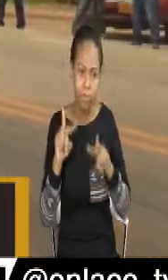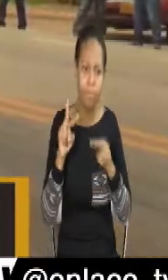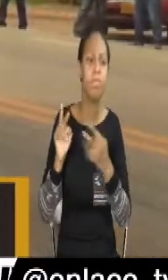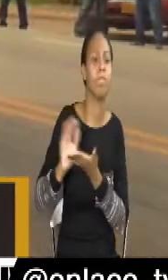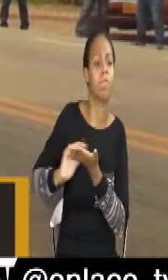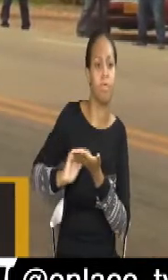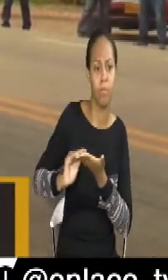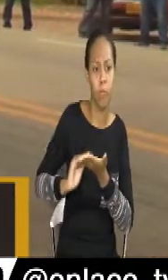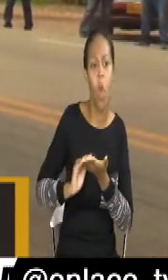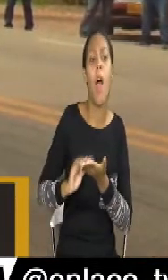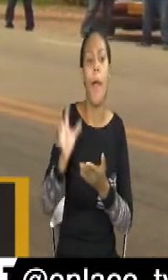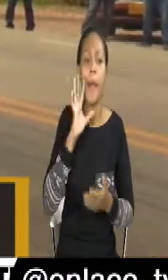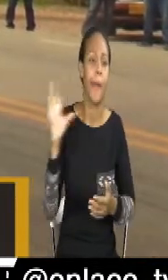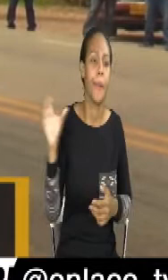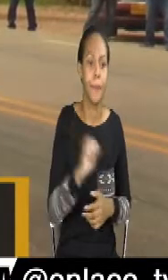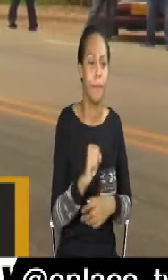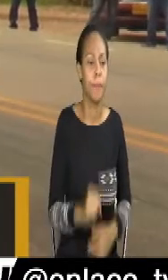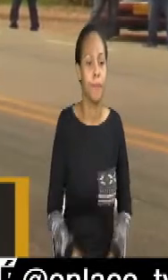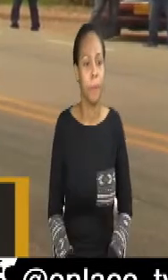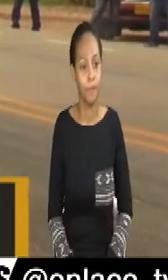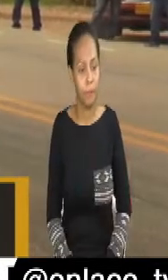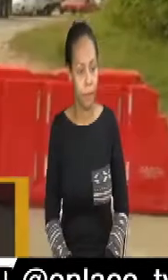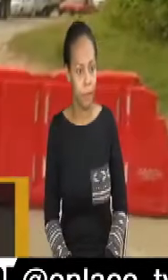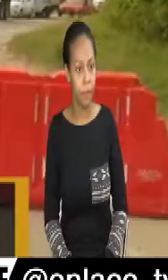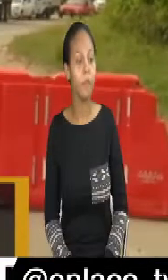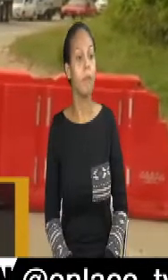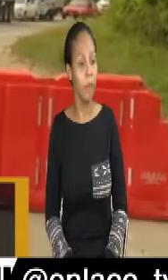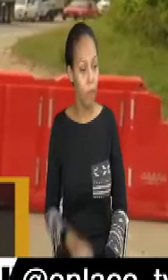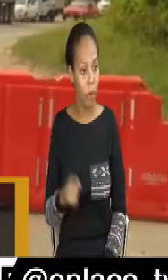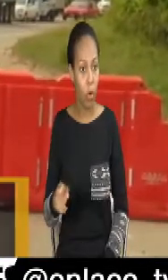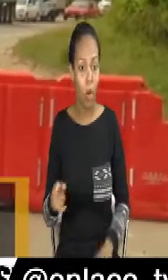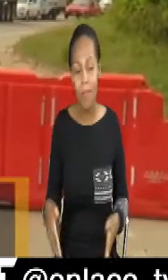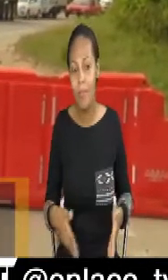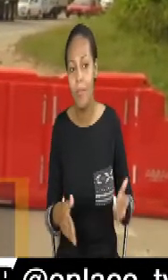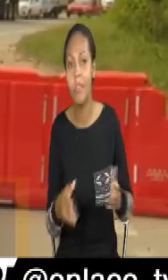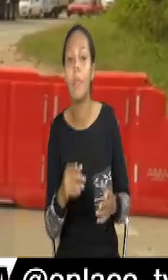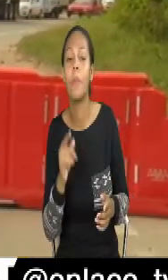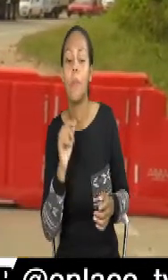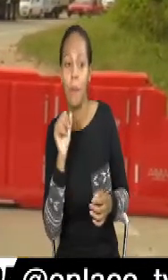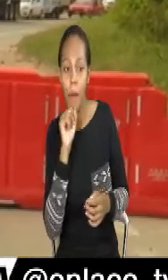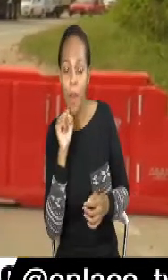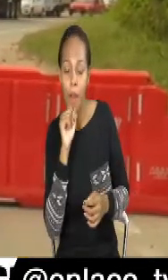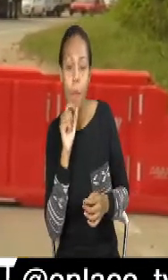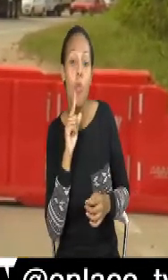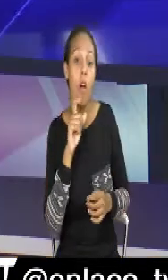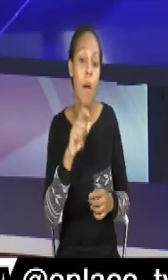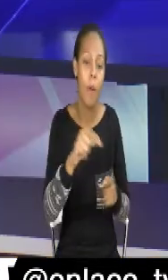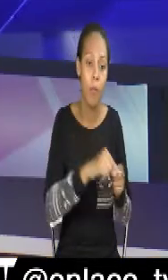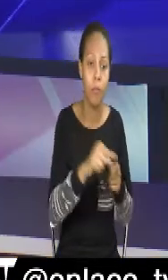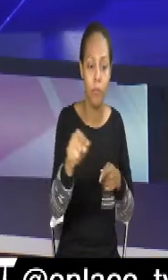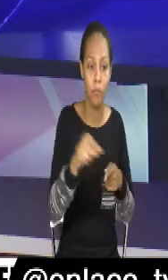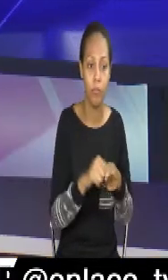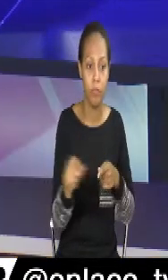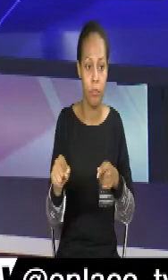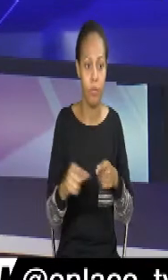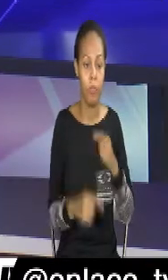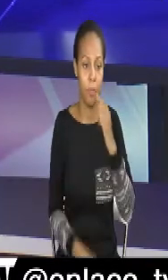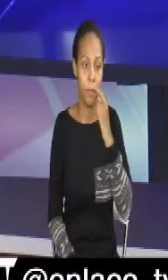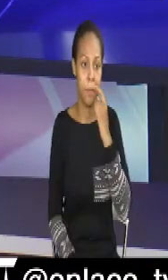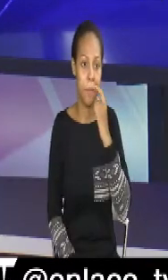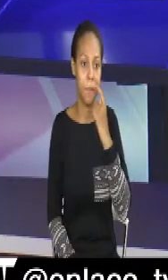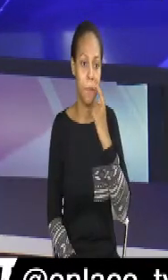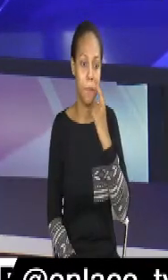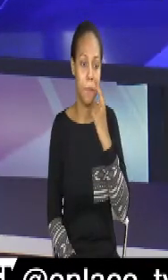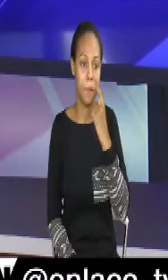reiniciar los bloqueos transitorios a la vía Barranca Bermeja-Bucaramanga y el tramo conocido como Carretera Nacional. La oferta